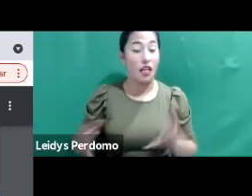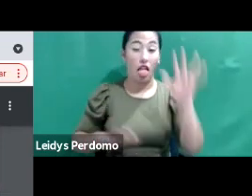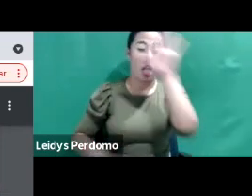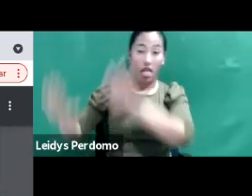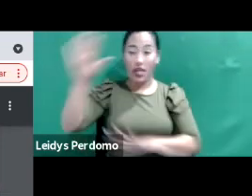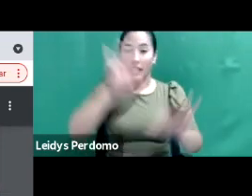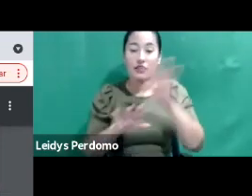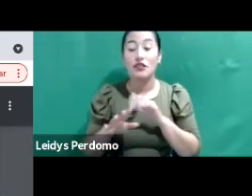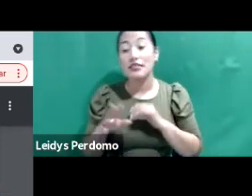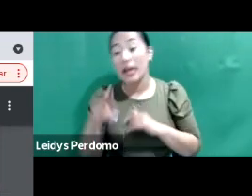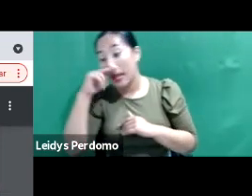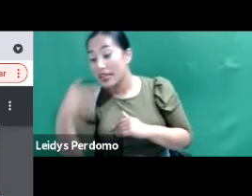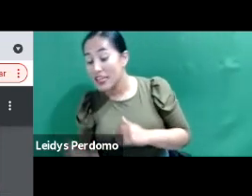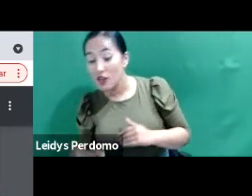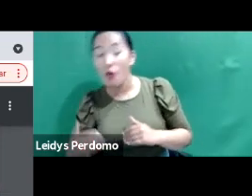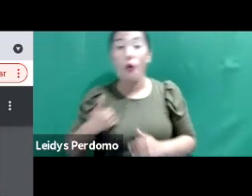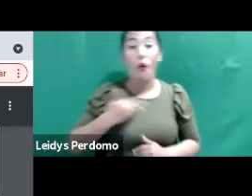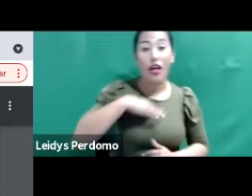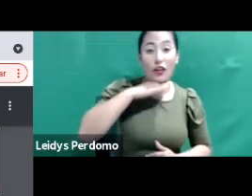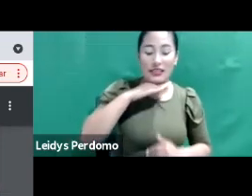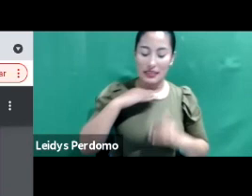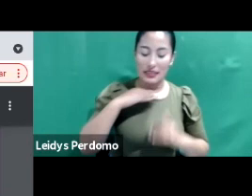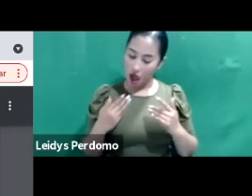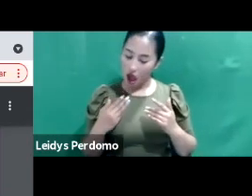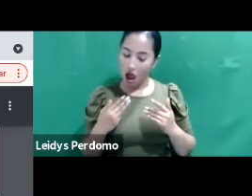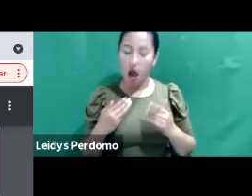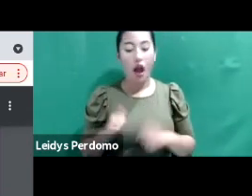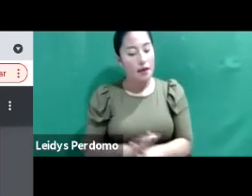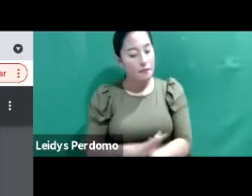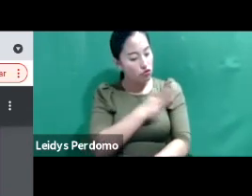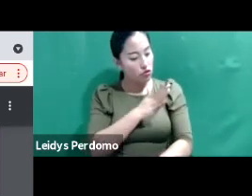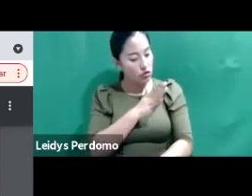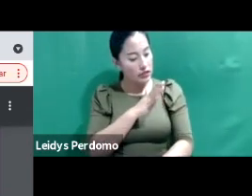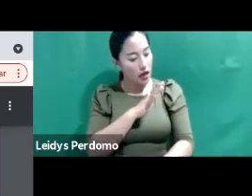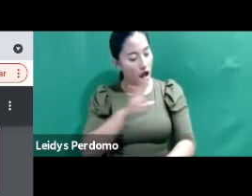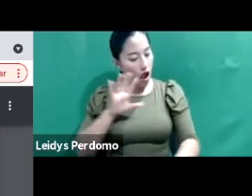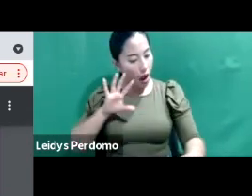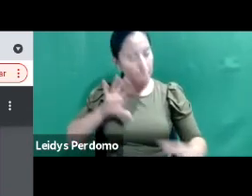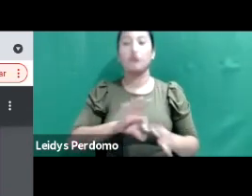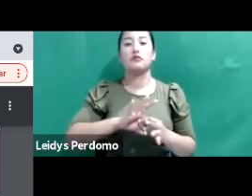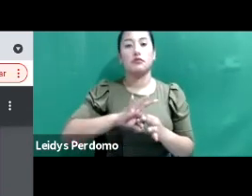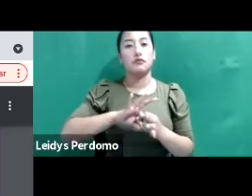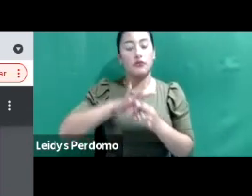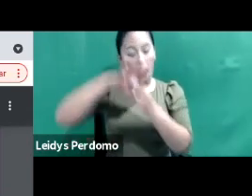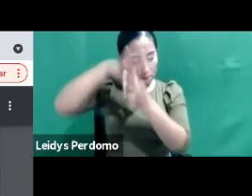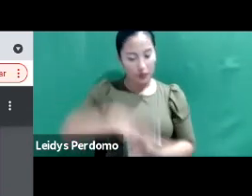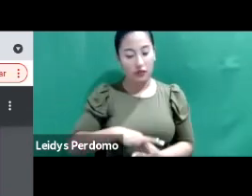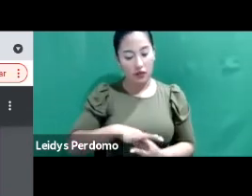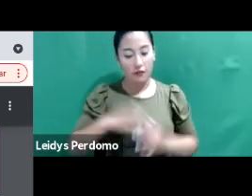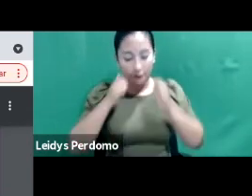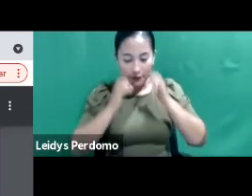a conectar esa respuesta emocional que de golpe tiene una activación fisiológica, y todos lo sabemos, en